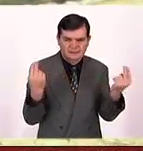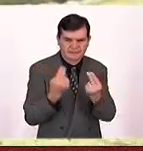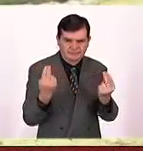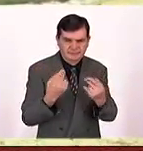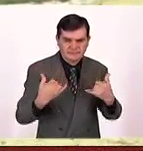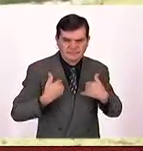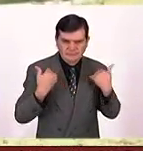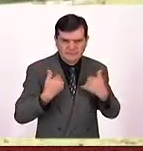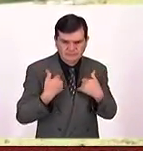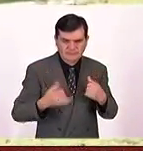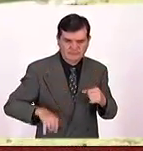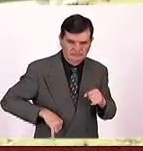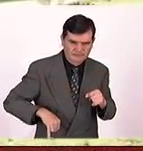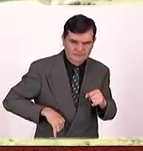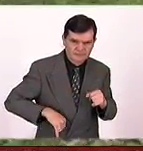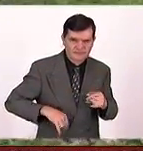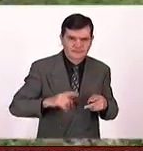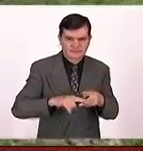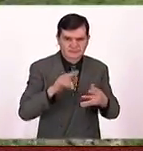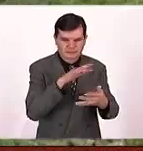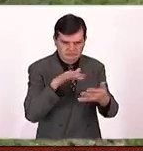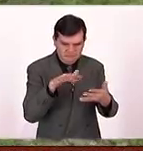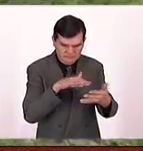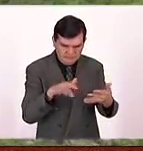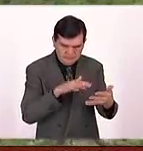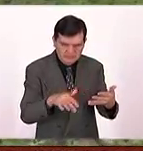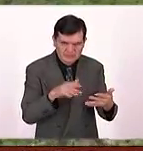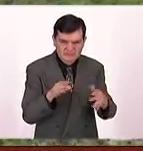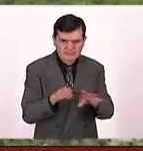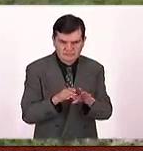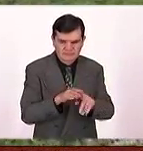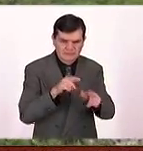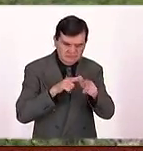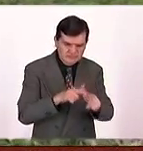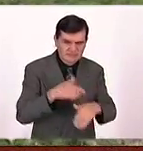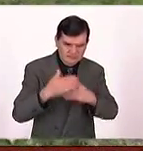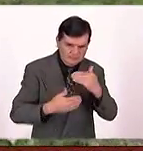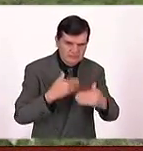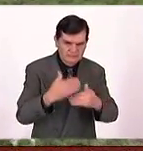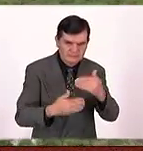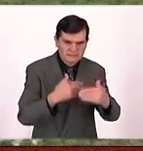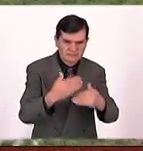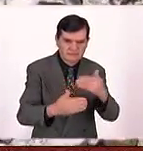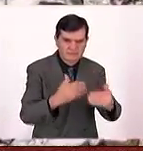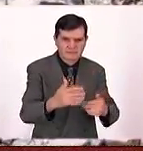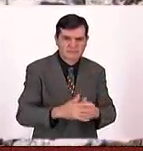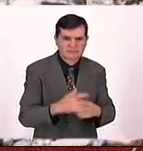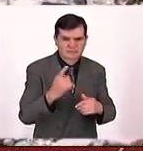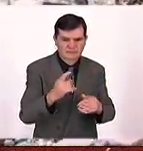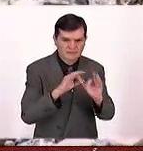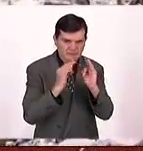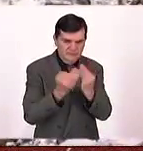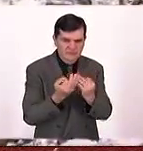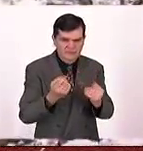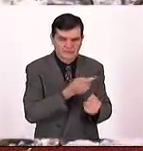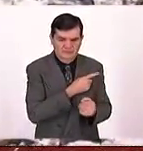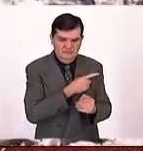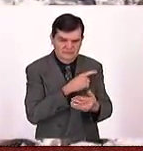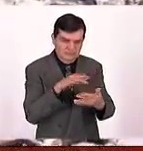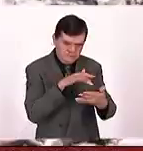que sean jóvenes interesados en leer, es decir, en seguir avanzando de manera autodidacta